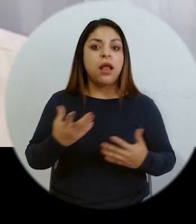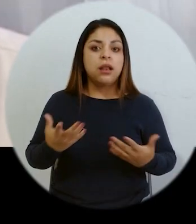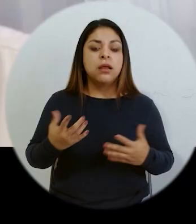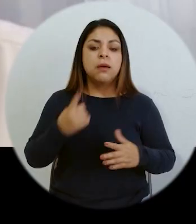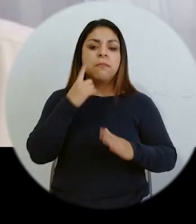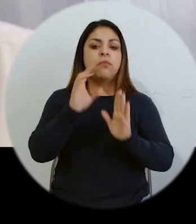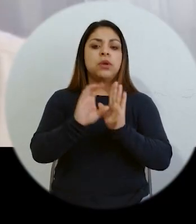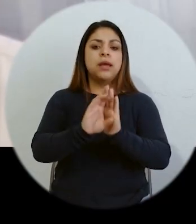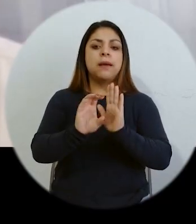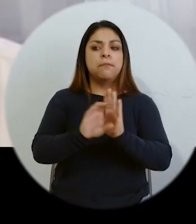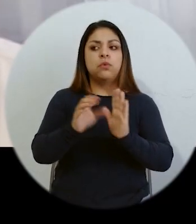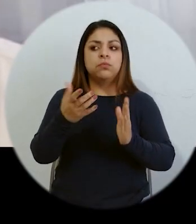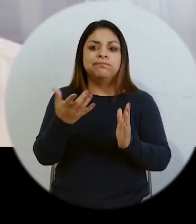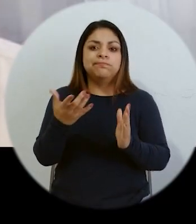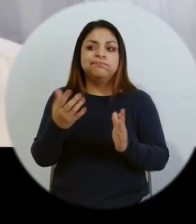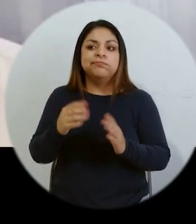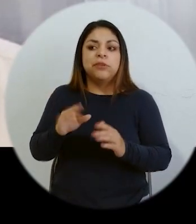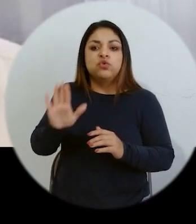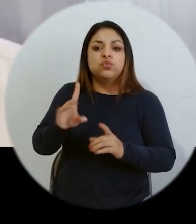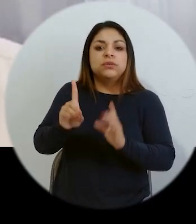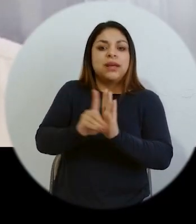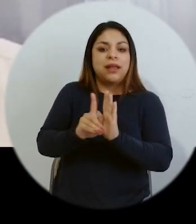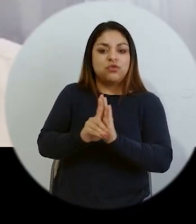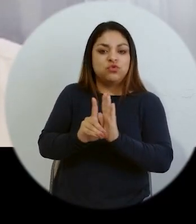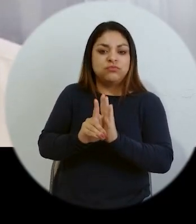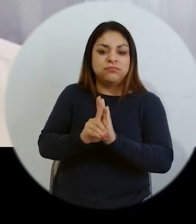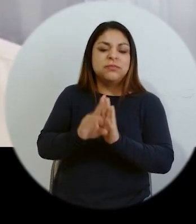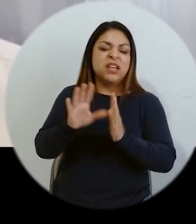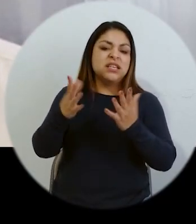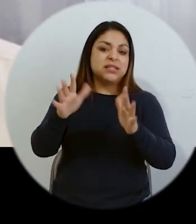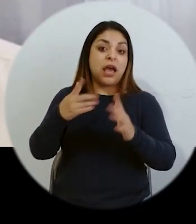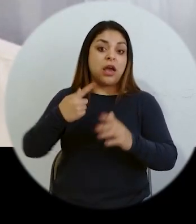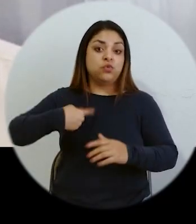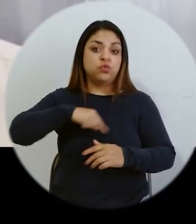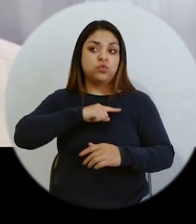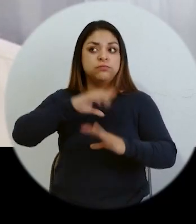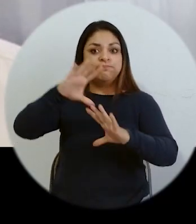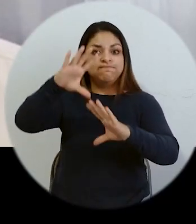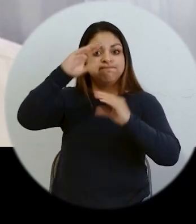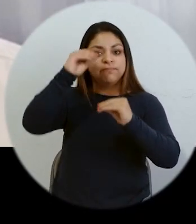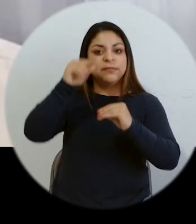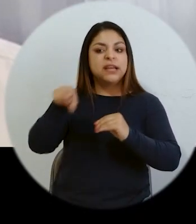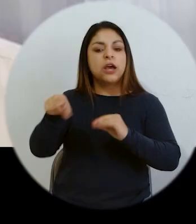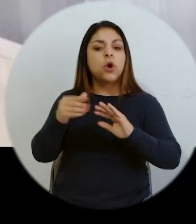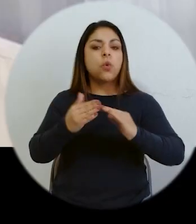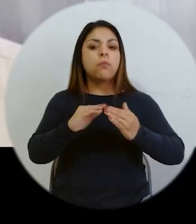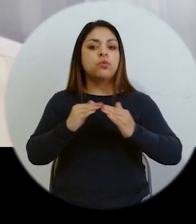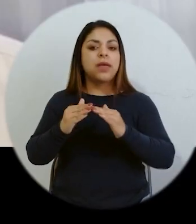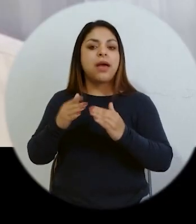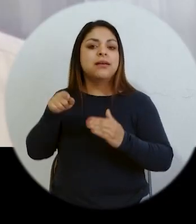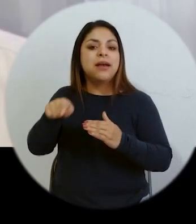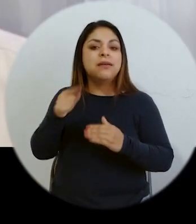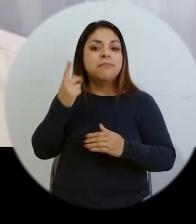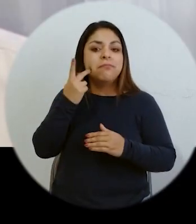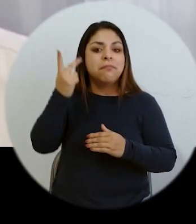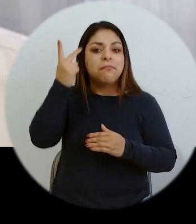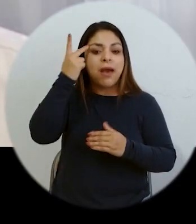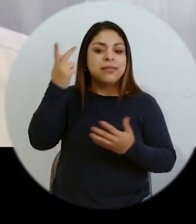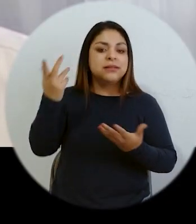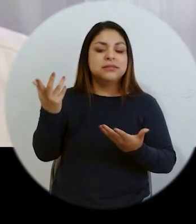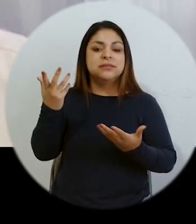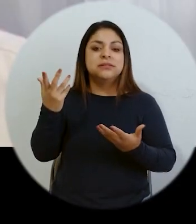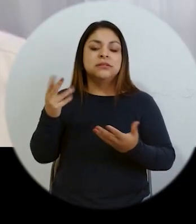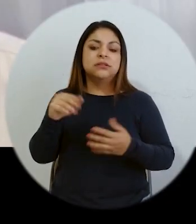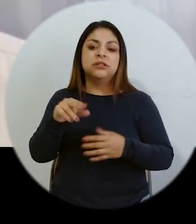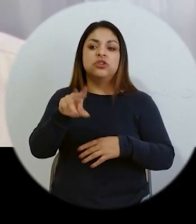por ejemplo, en el ejercicio de otros derechos, ¿verdad? De hecho, ya nosotros hemos tenido noticia de en comunidades en donde los papás y las mamás no mandan a